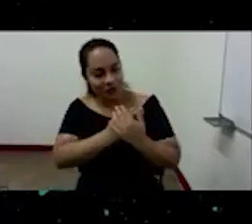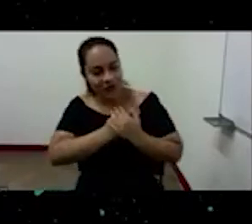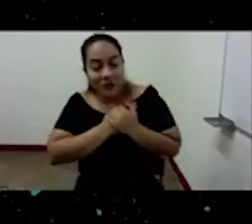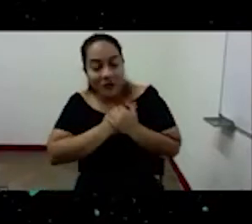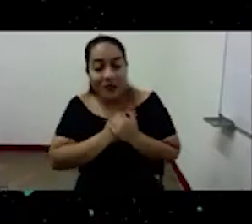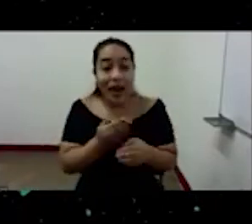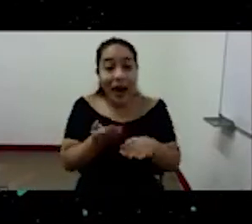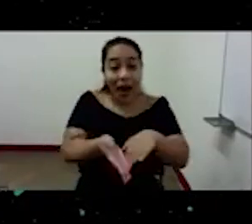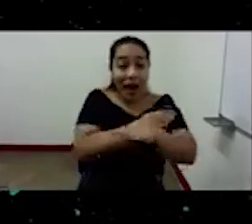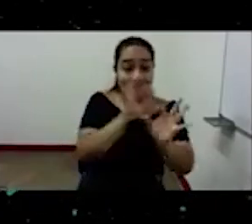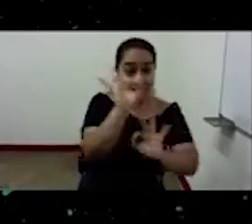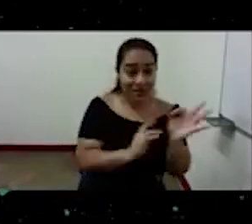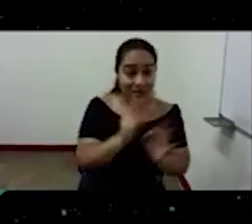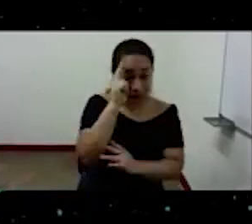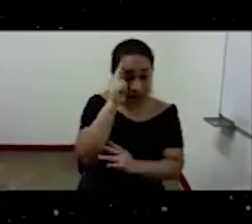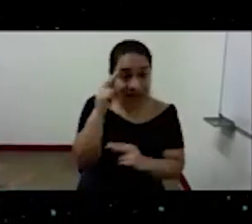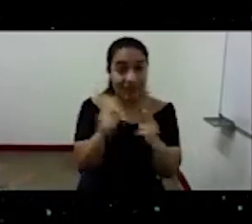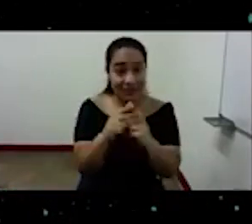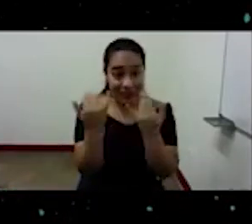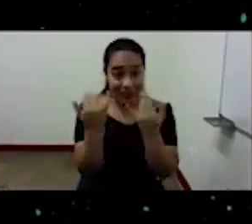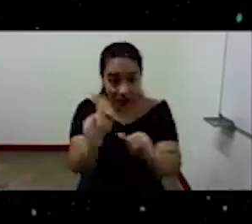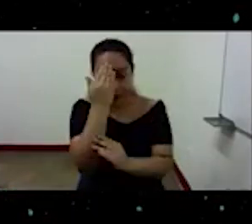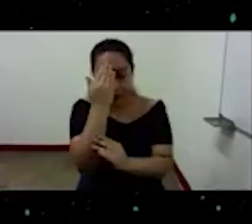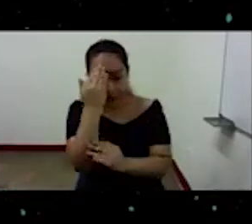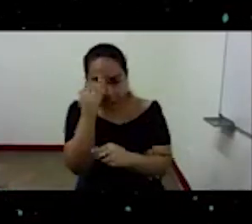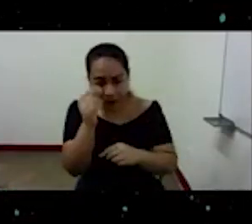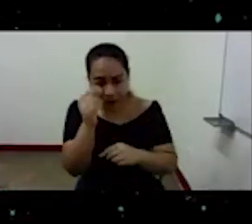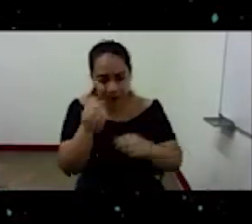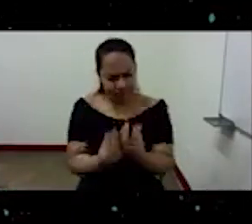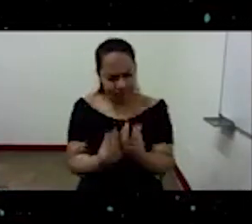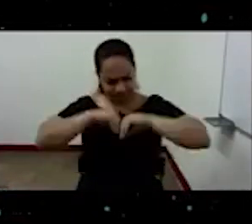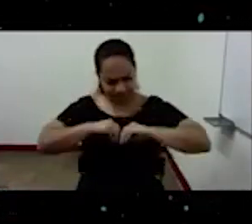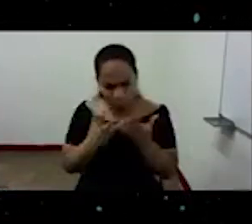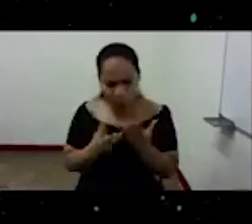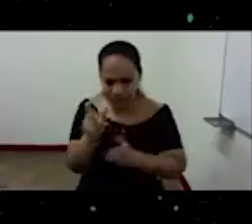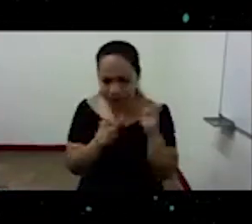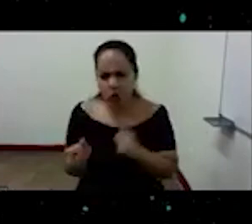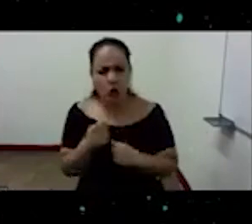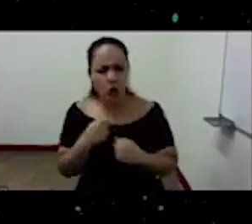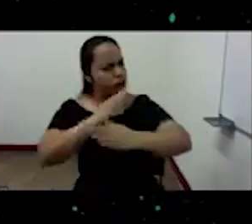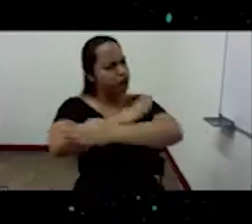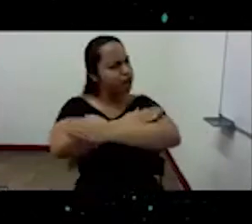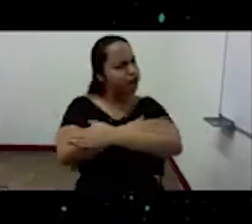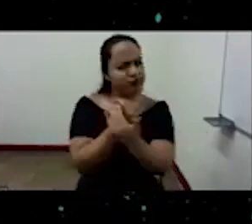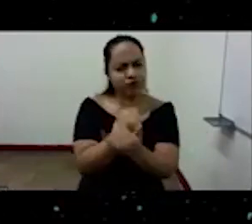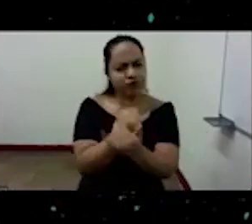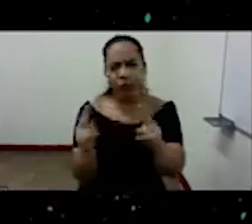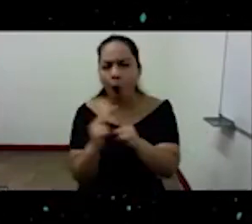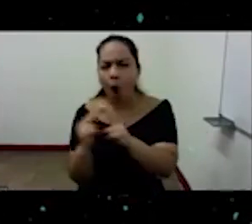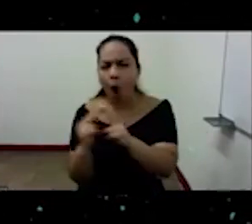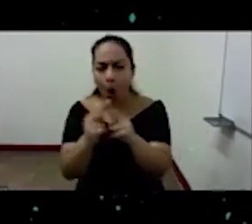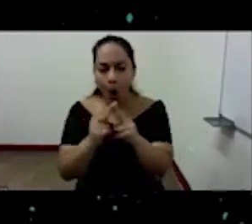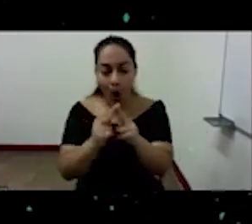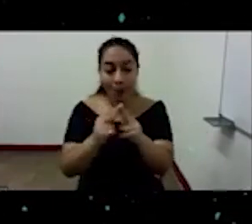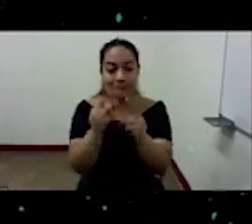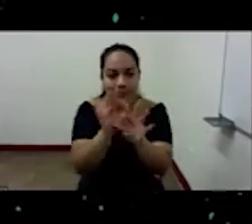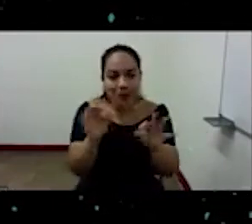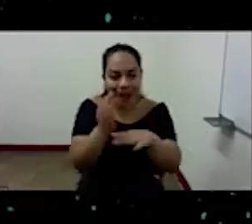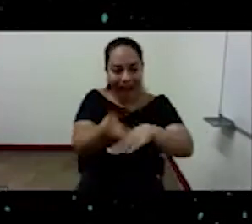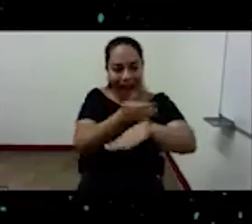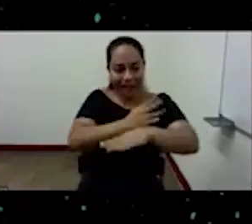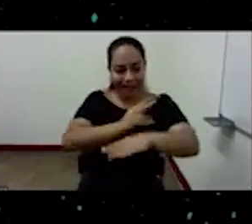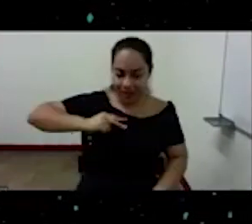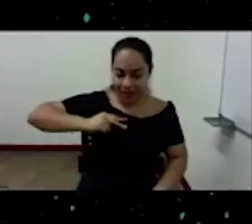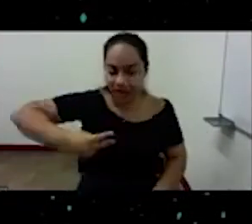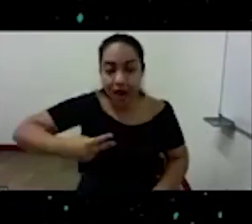orden racional que conocemos y que nos ha constituido como sujetos civilizados, está el devenir, aquello que los